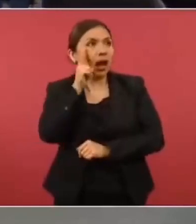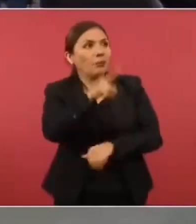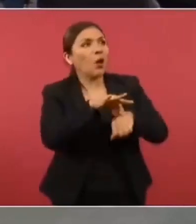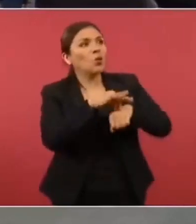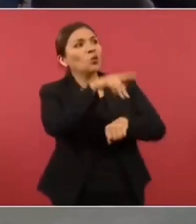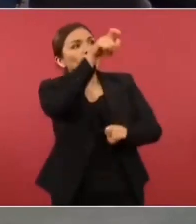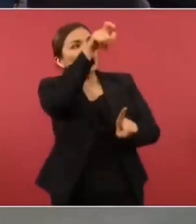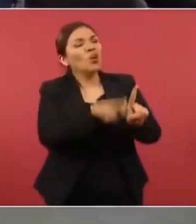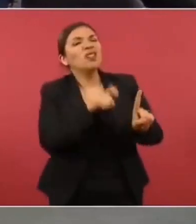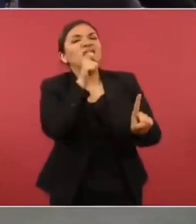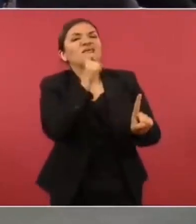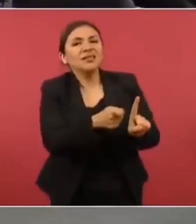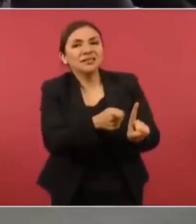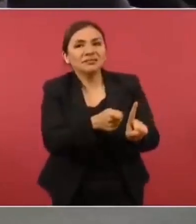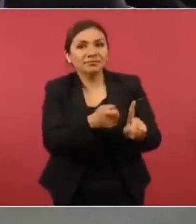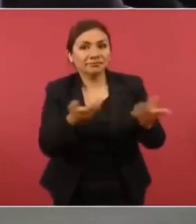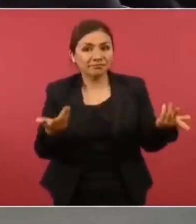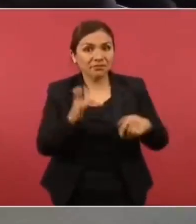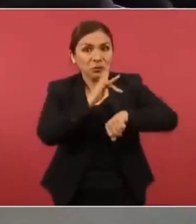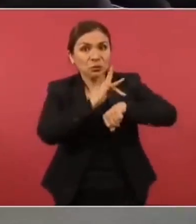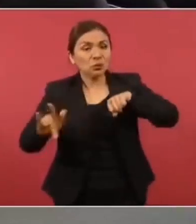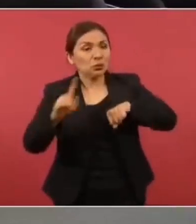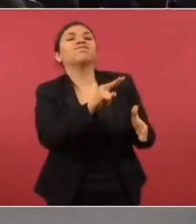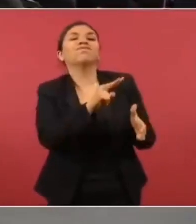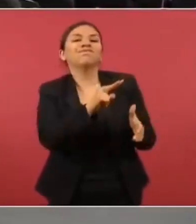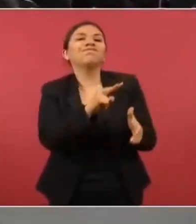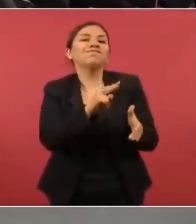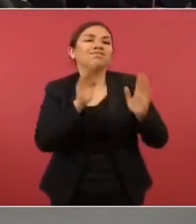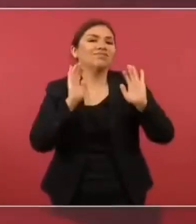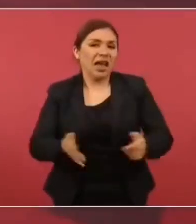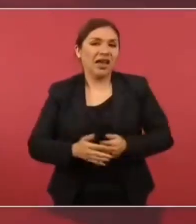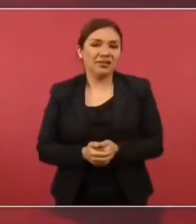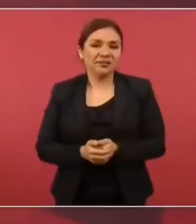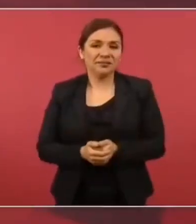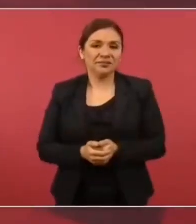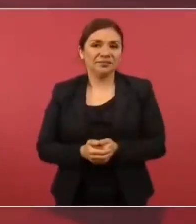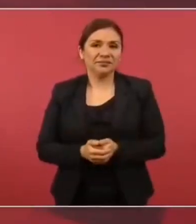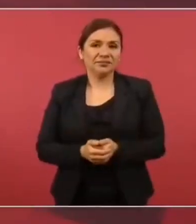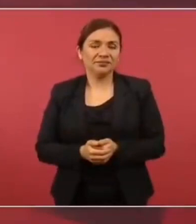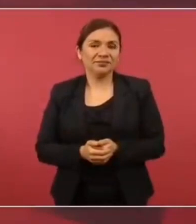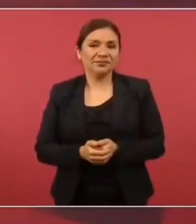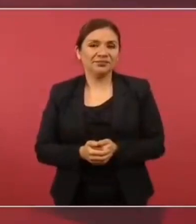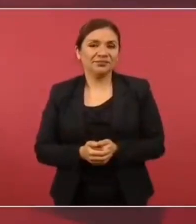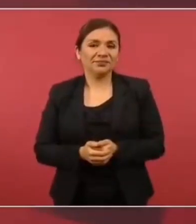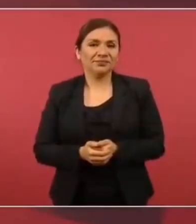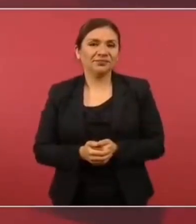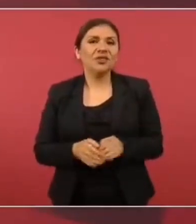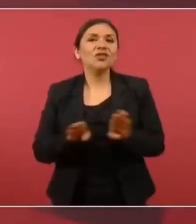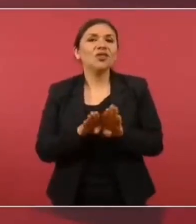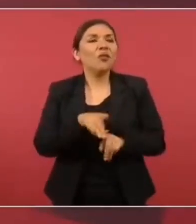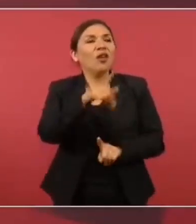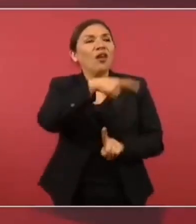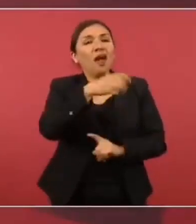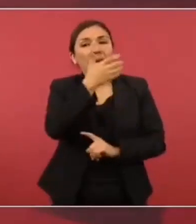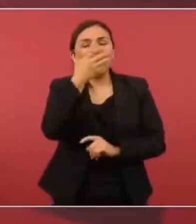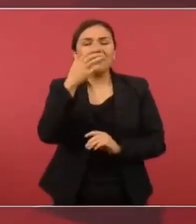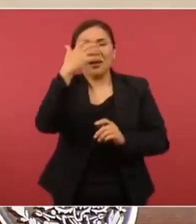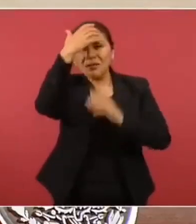Es como un striptease político. El rey va desnudo.